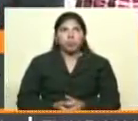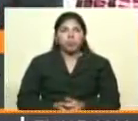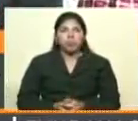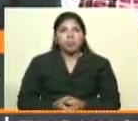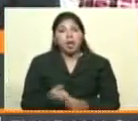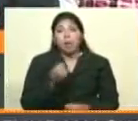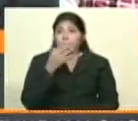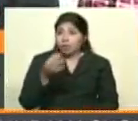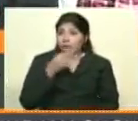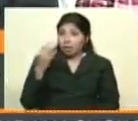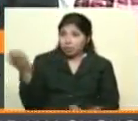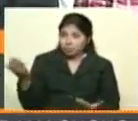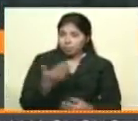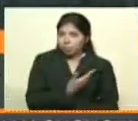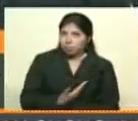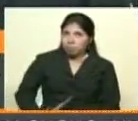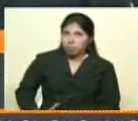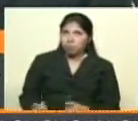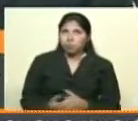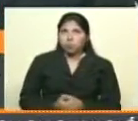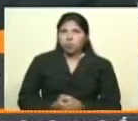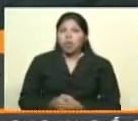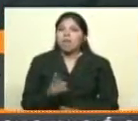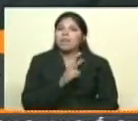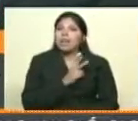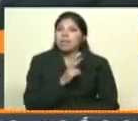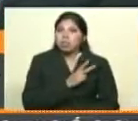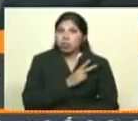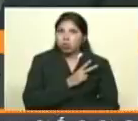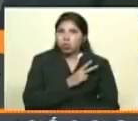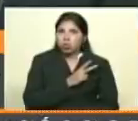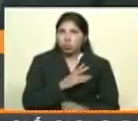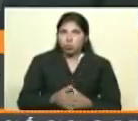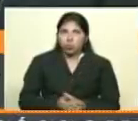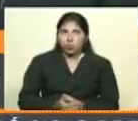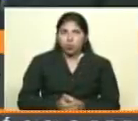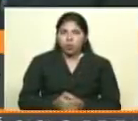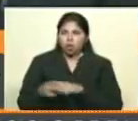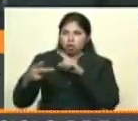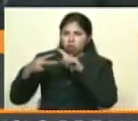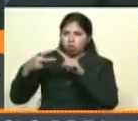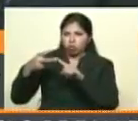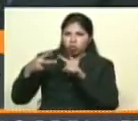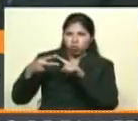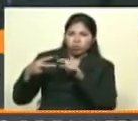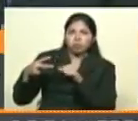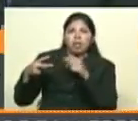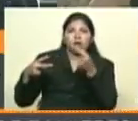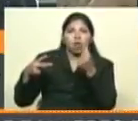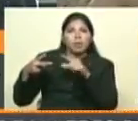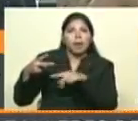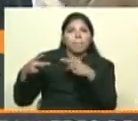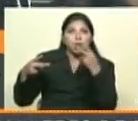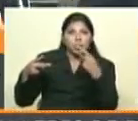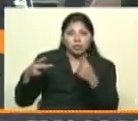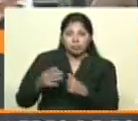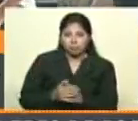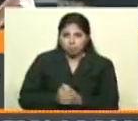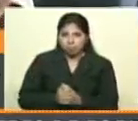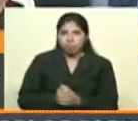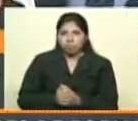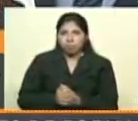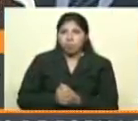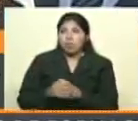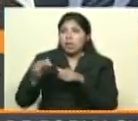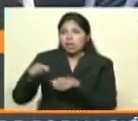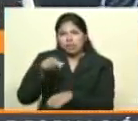Buenas tardes, presidente. Rafael Aníbal Camacho de Venevisión. Dos preguntas en materia económica y una política. Durante esta